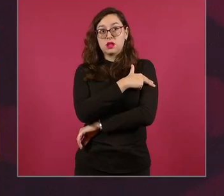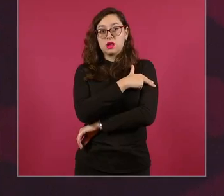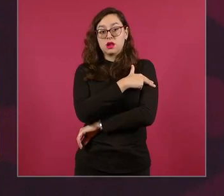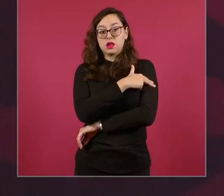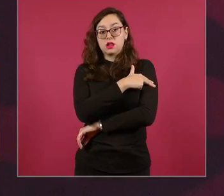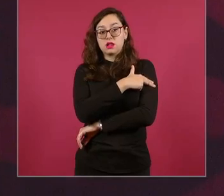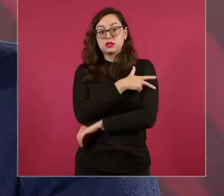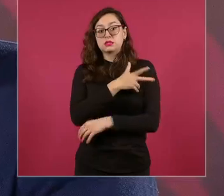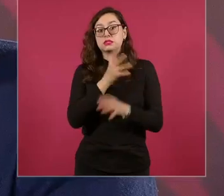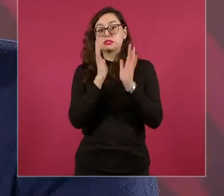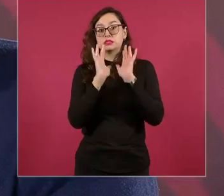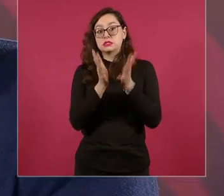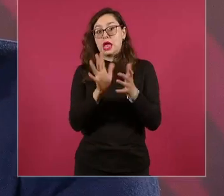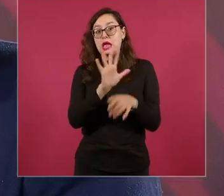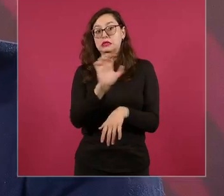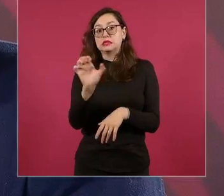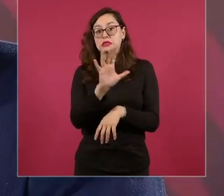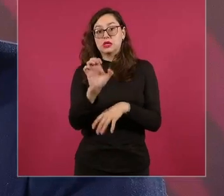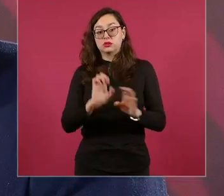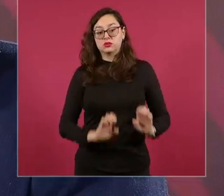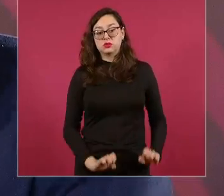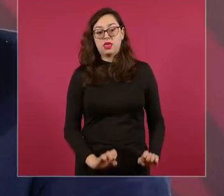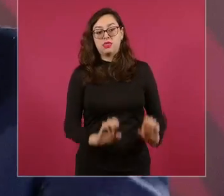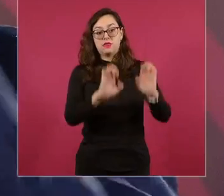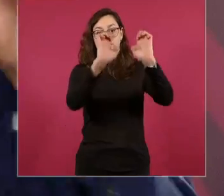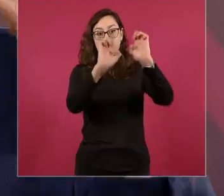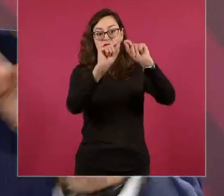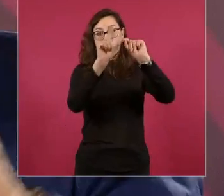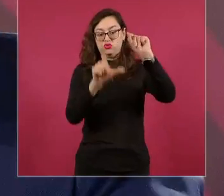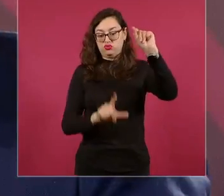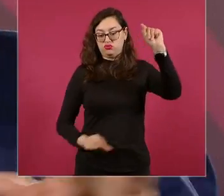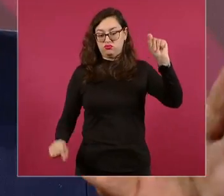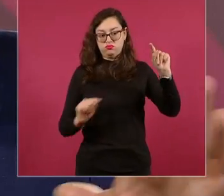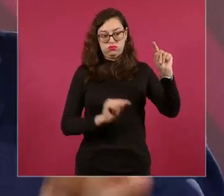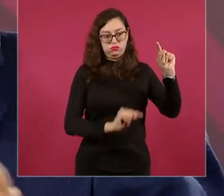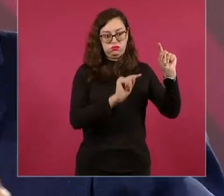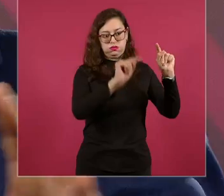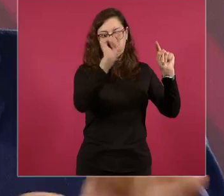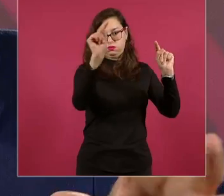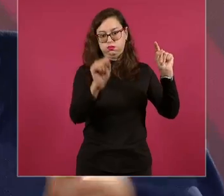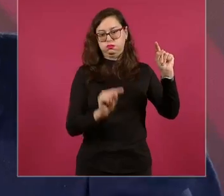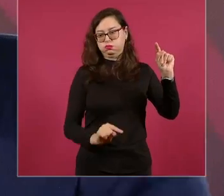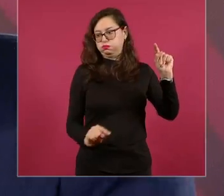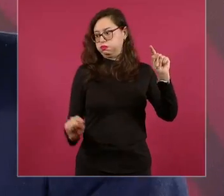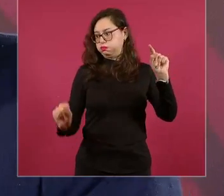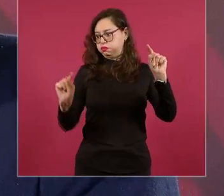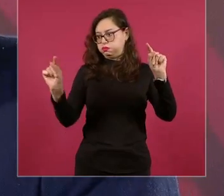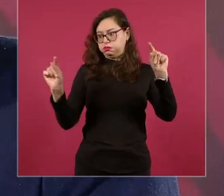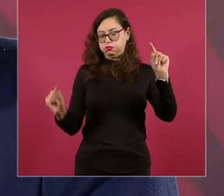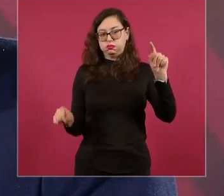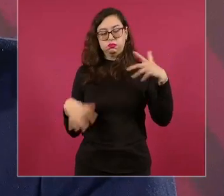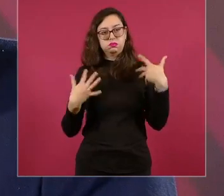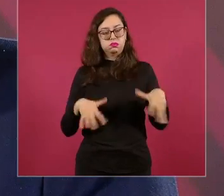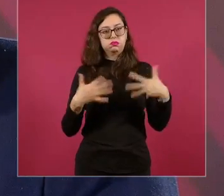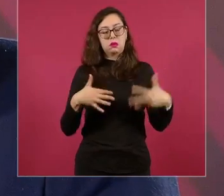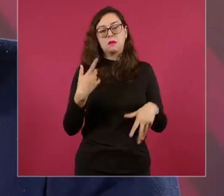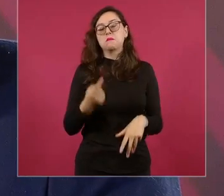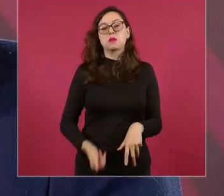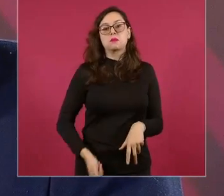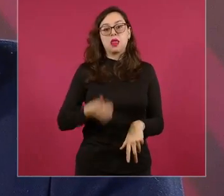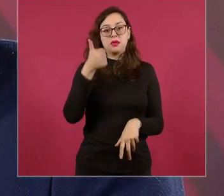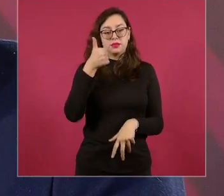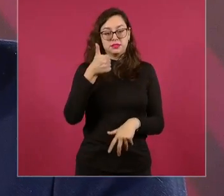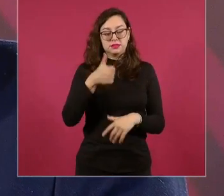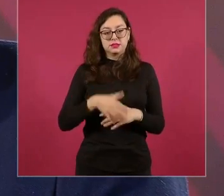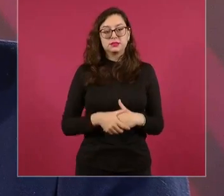500 instalaciones esto nunca había sucedido en el país